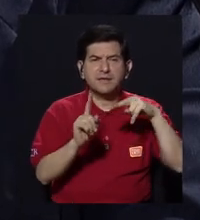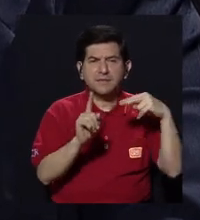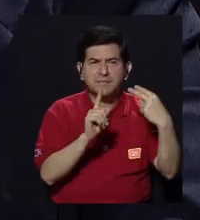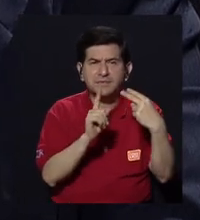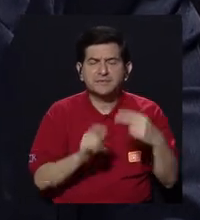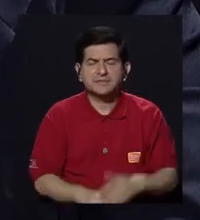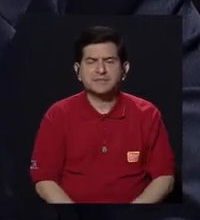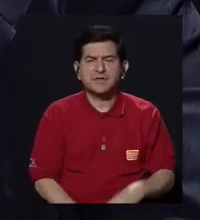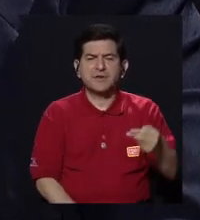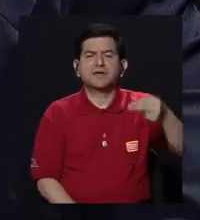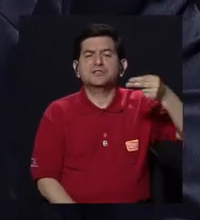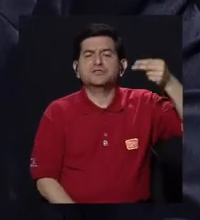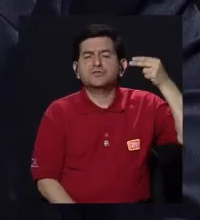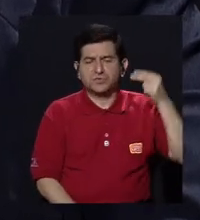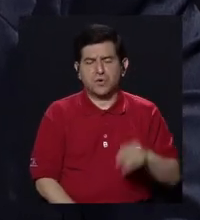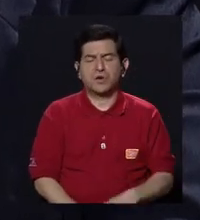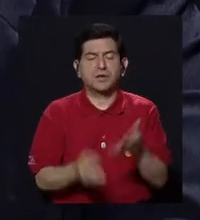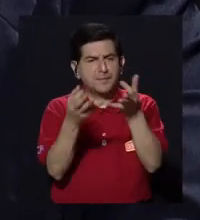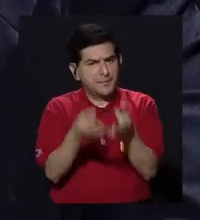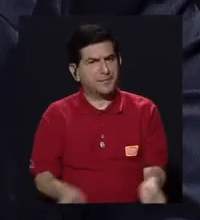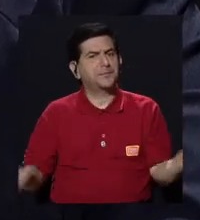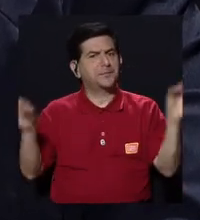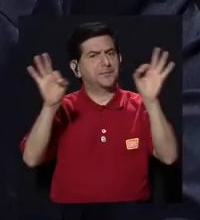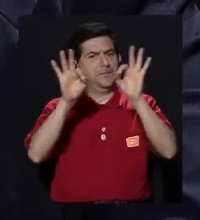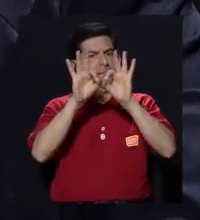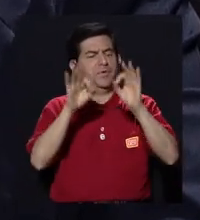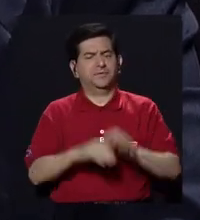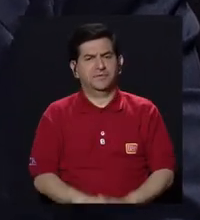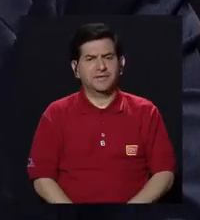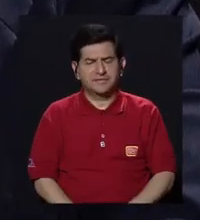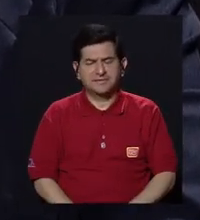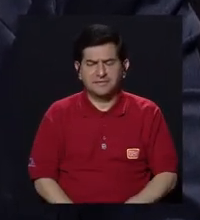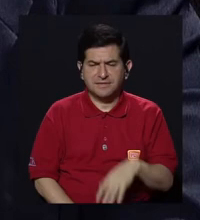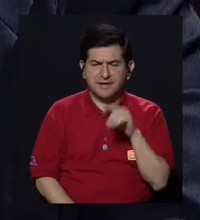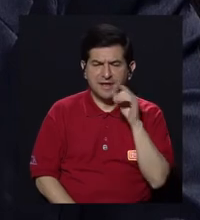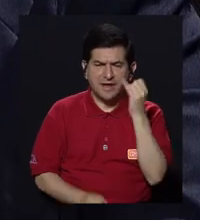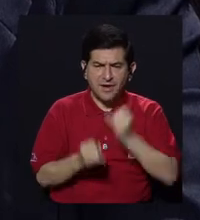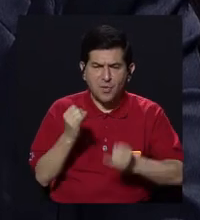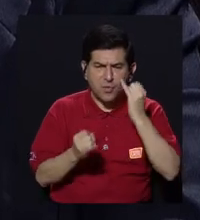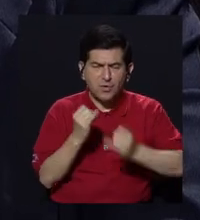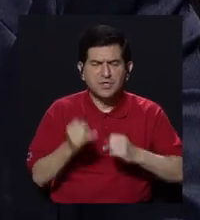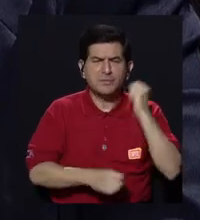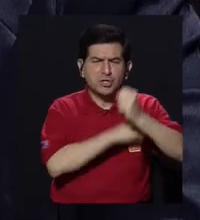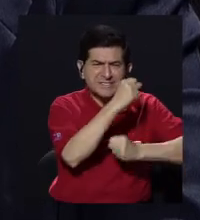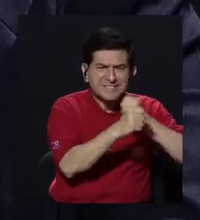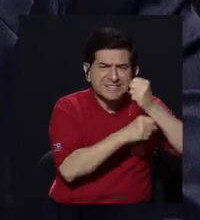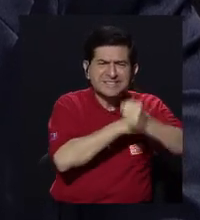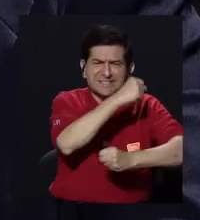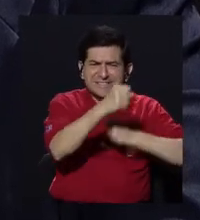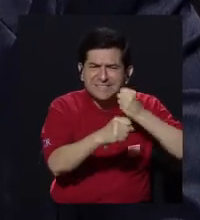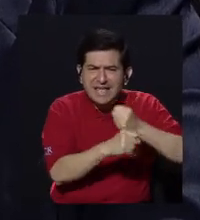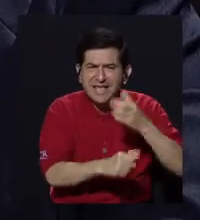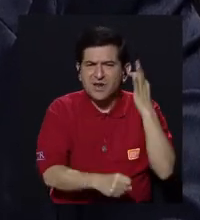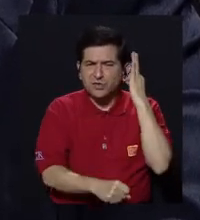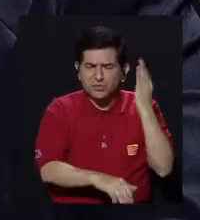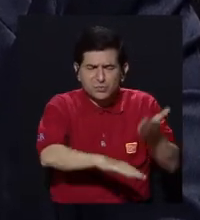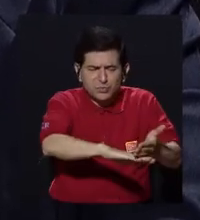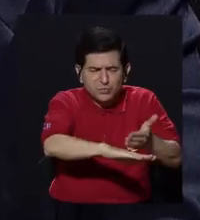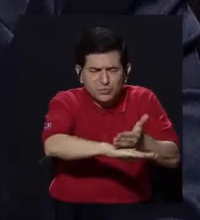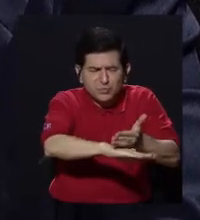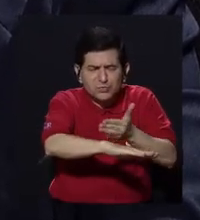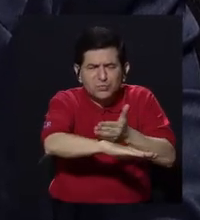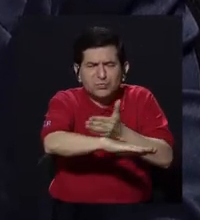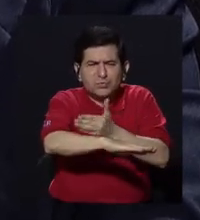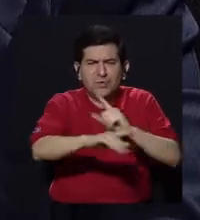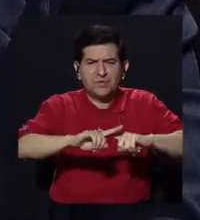dimensión histórica, es muy importante también ver que durante estos últimos siglos las mujeres han ido avanzando